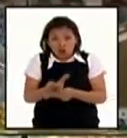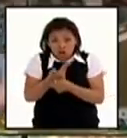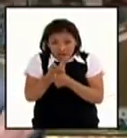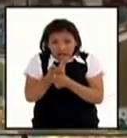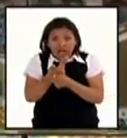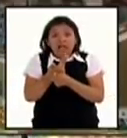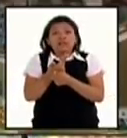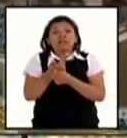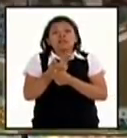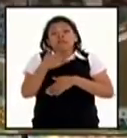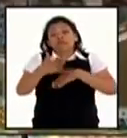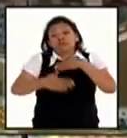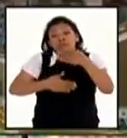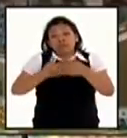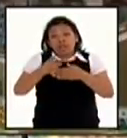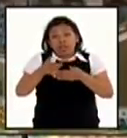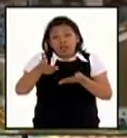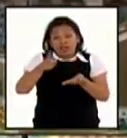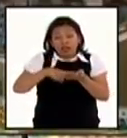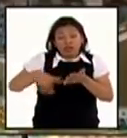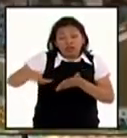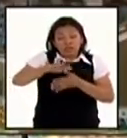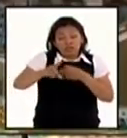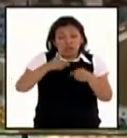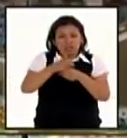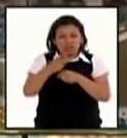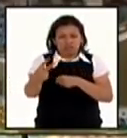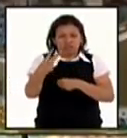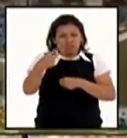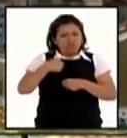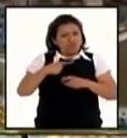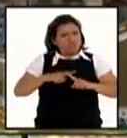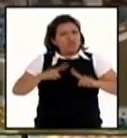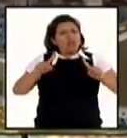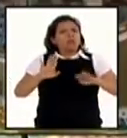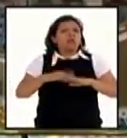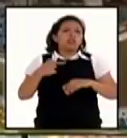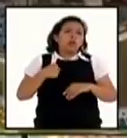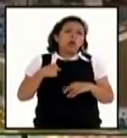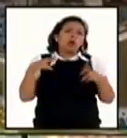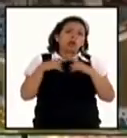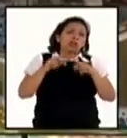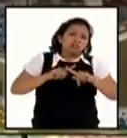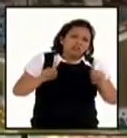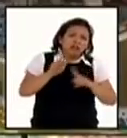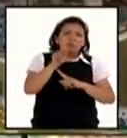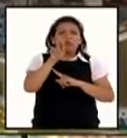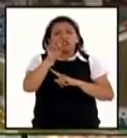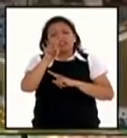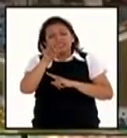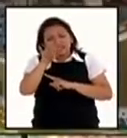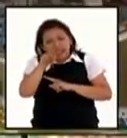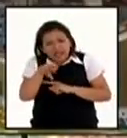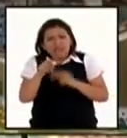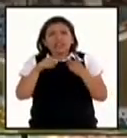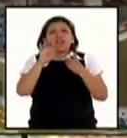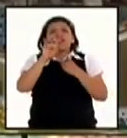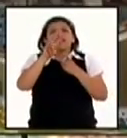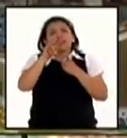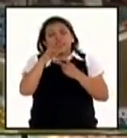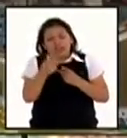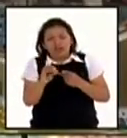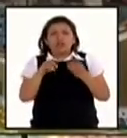te desenvuelves en la sociedad y de pronto todos te ven diferente porque eres protestante, porque eres evangélico, porque eres